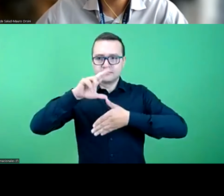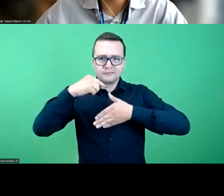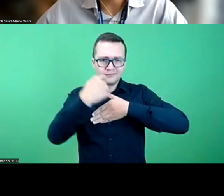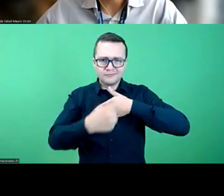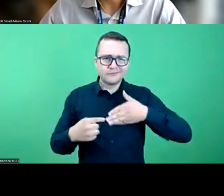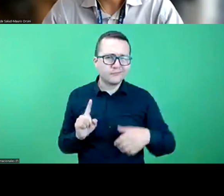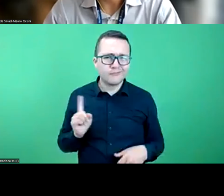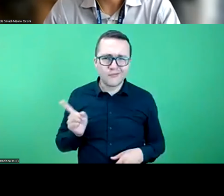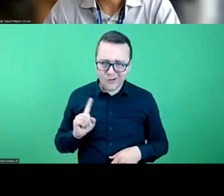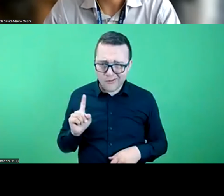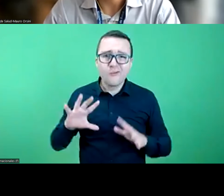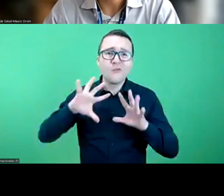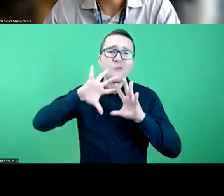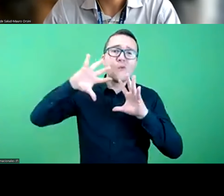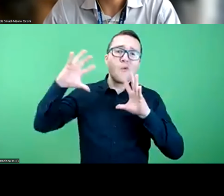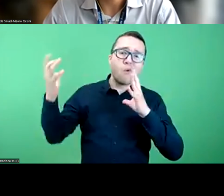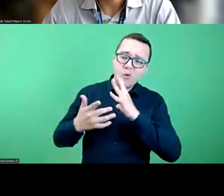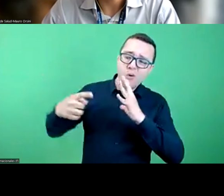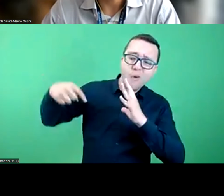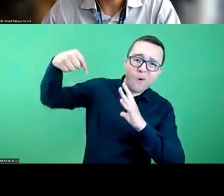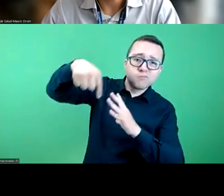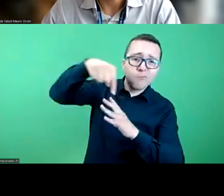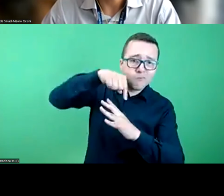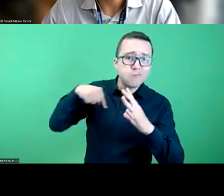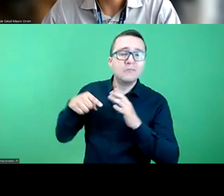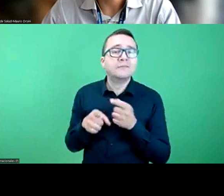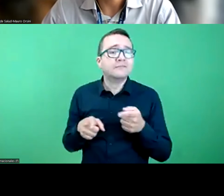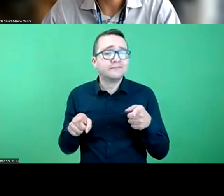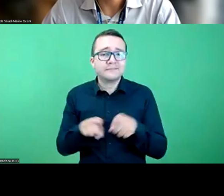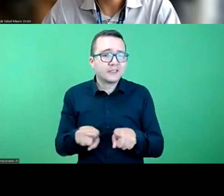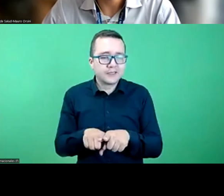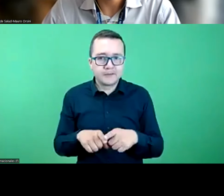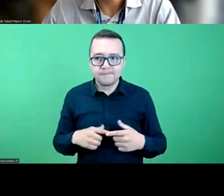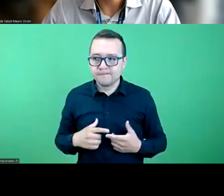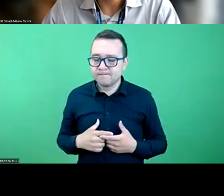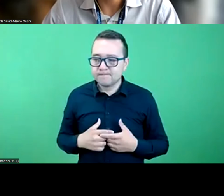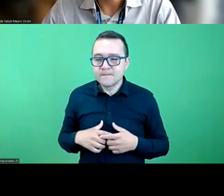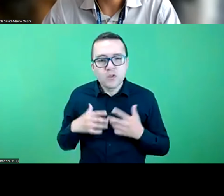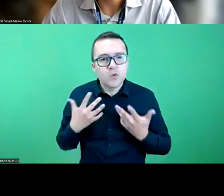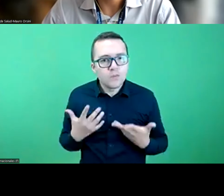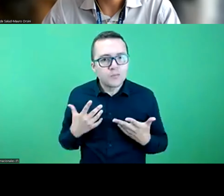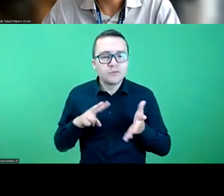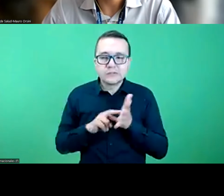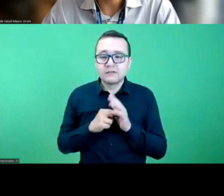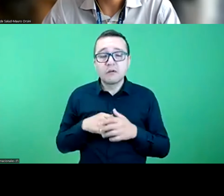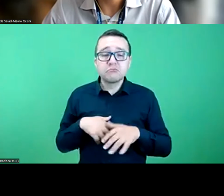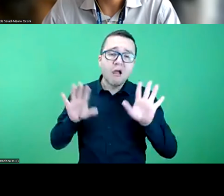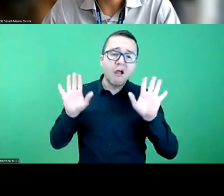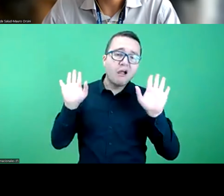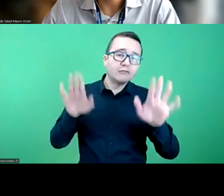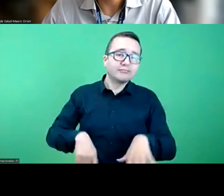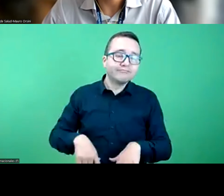pacientes, el no conformarnos y buscar nuevas, buscar soluciones, buscar